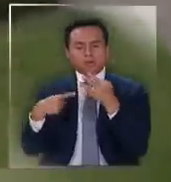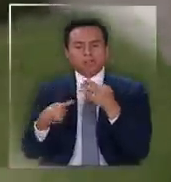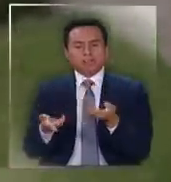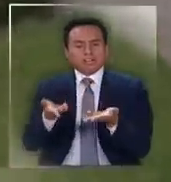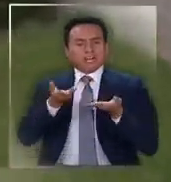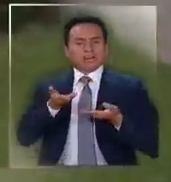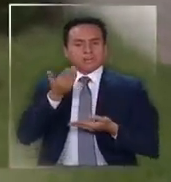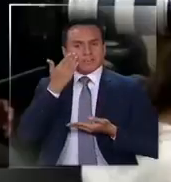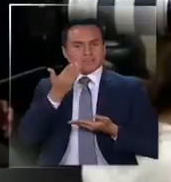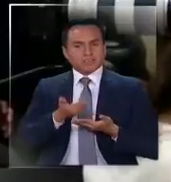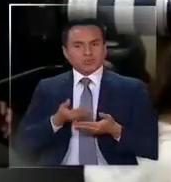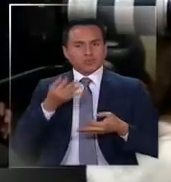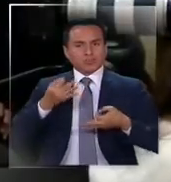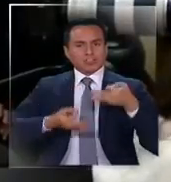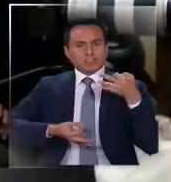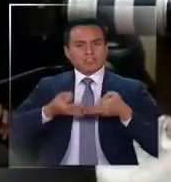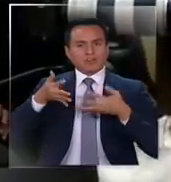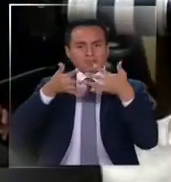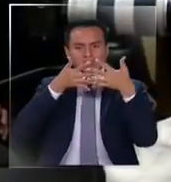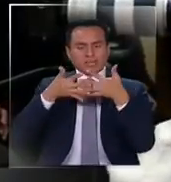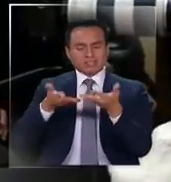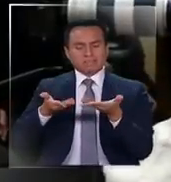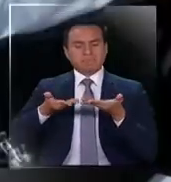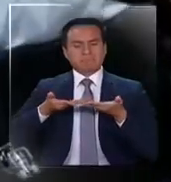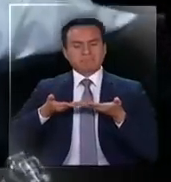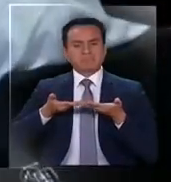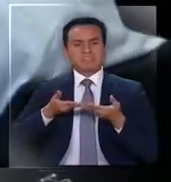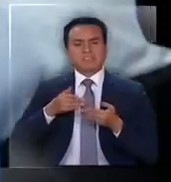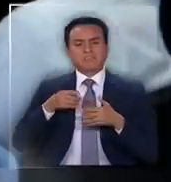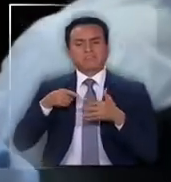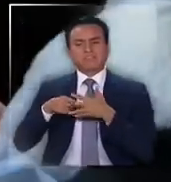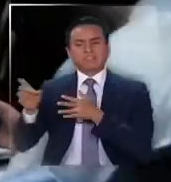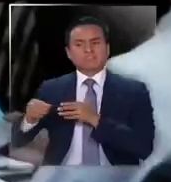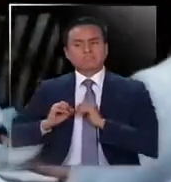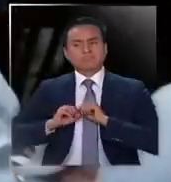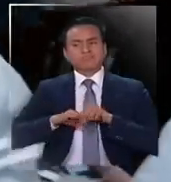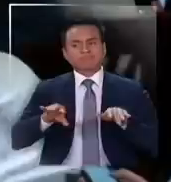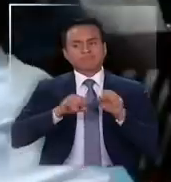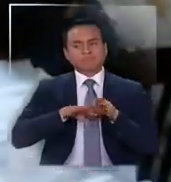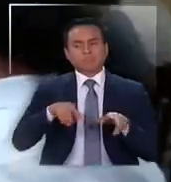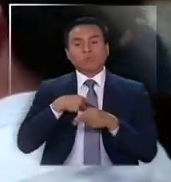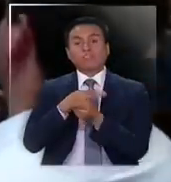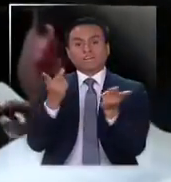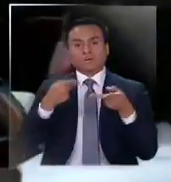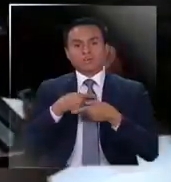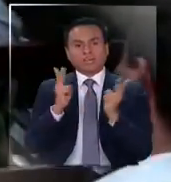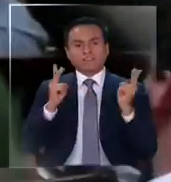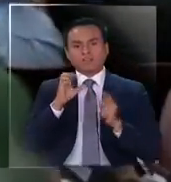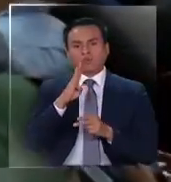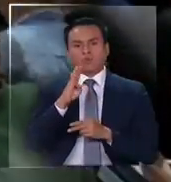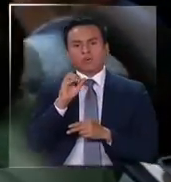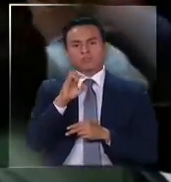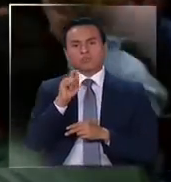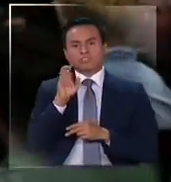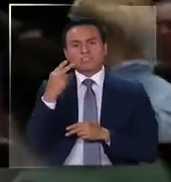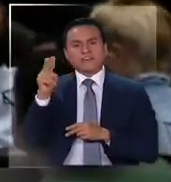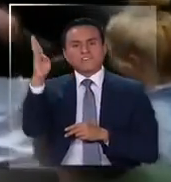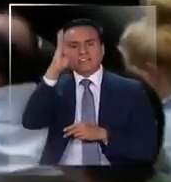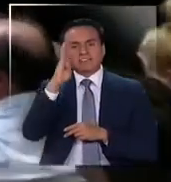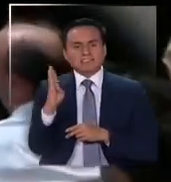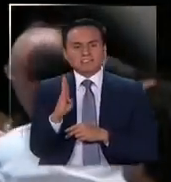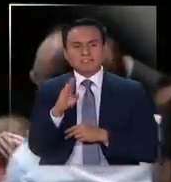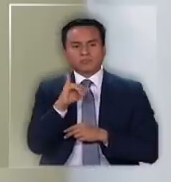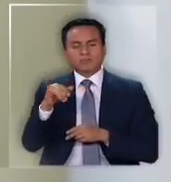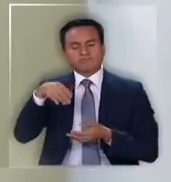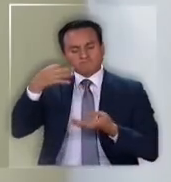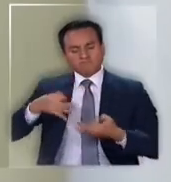obtener beneficios en la justicia norteamericana. Filtraciones que fueron publicadas por Globo Esporte de Brasil y